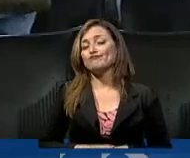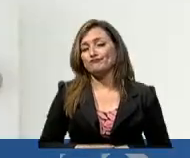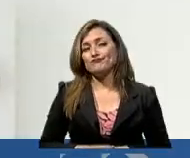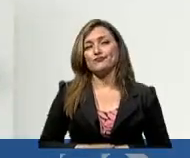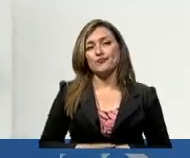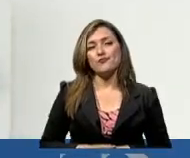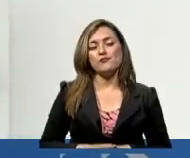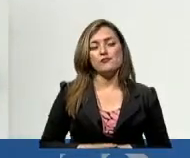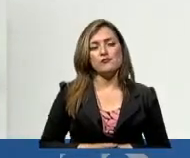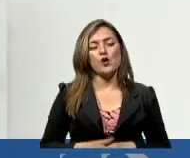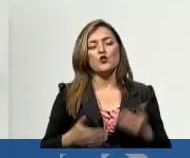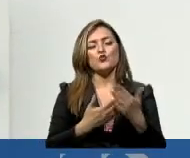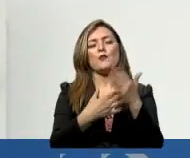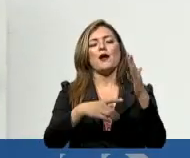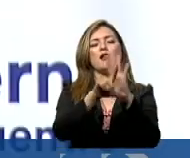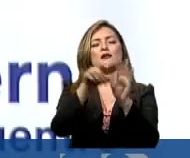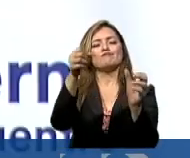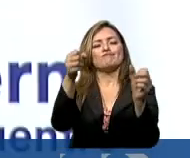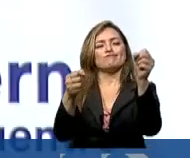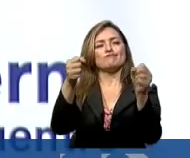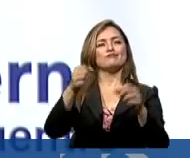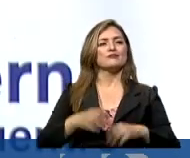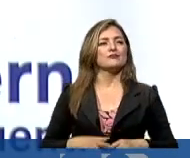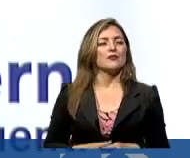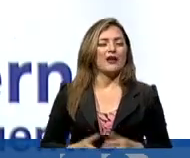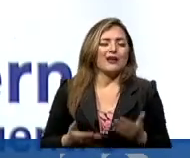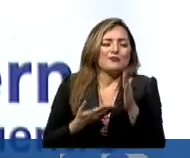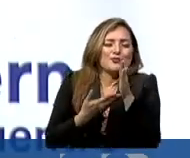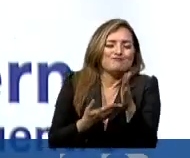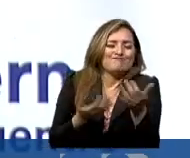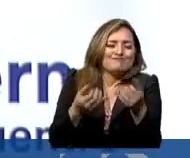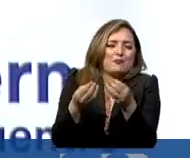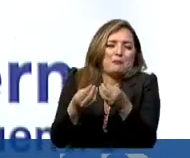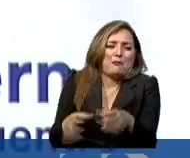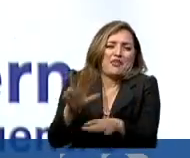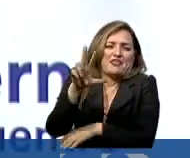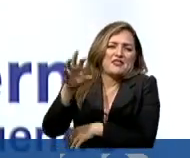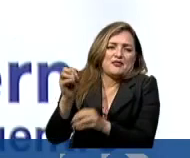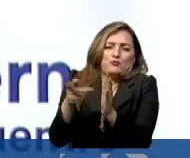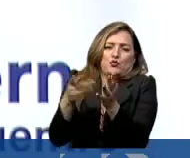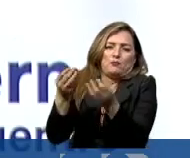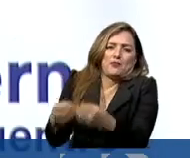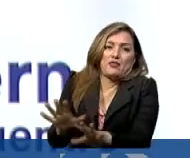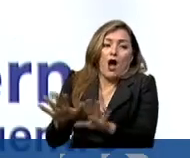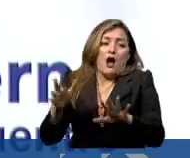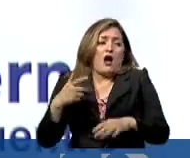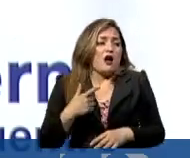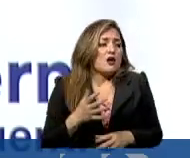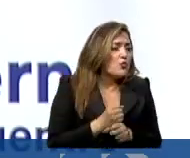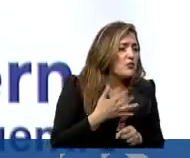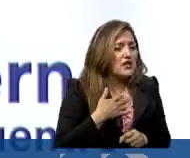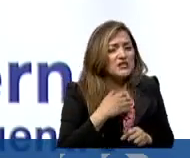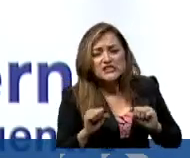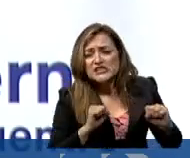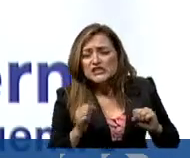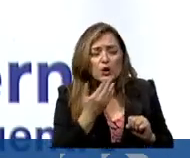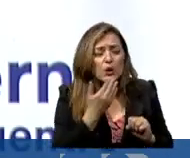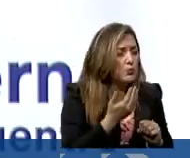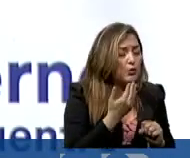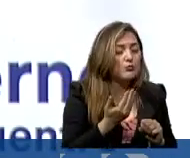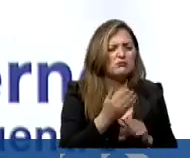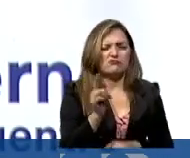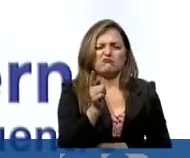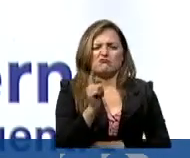como lo dispone la nueva ley de tránsito. Hoy ya no se necesita perder los 30 puntos para recuperar los puntos de la